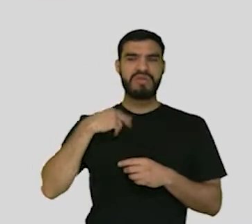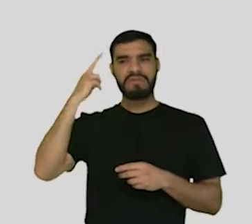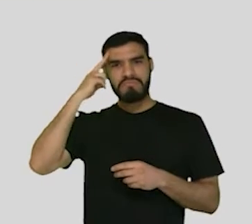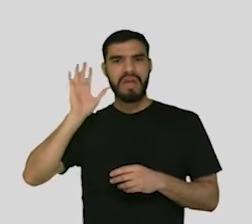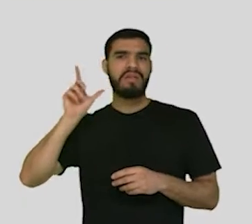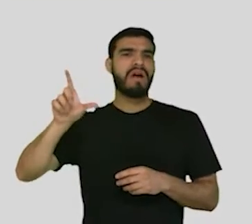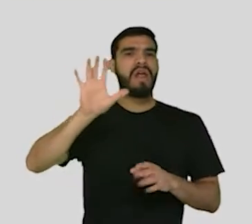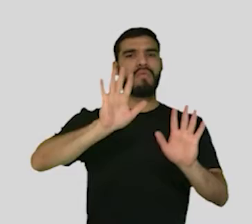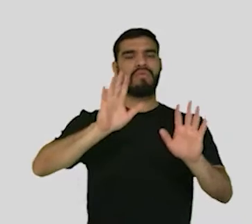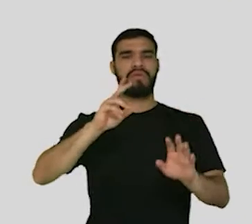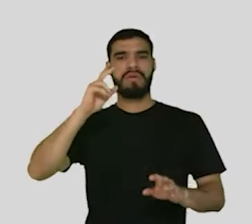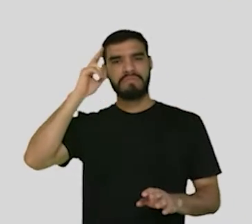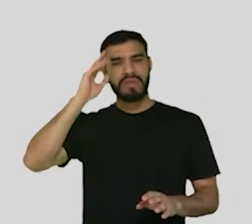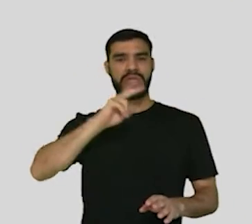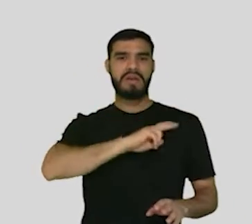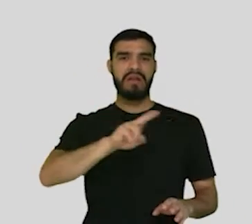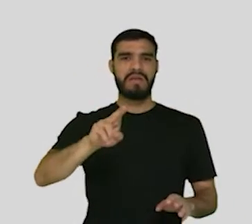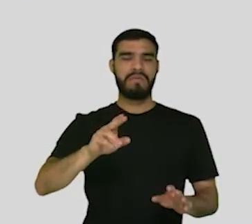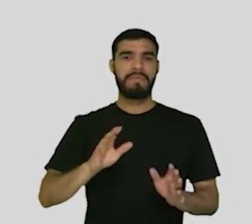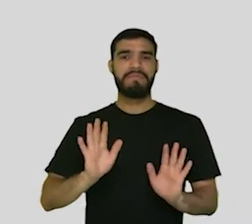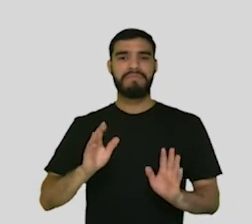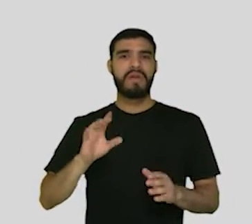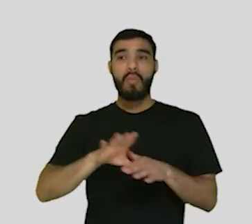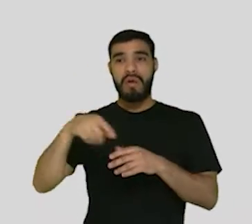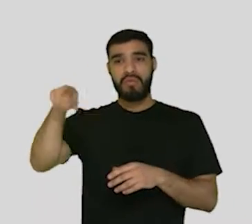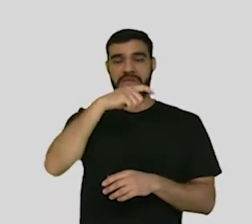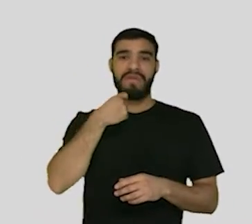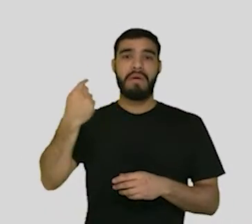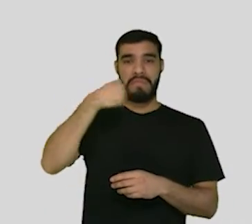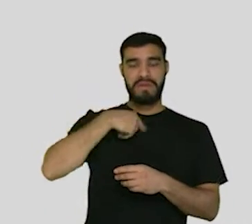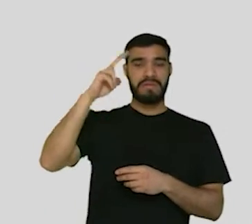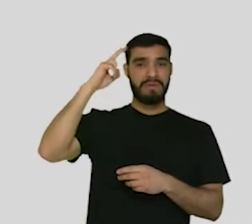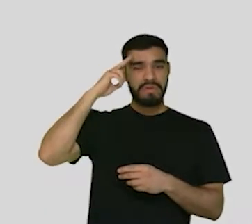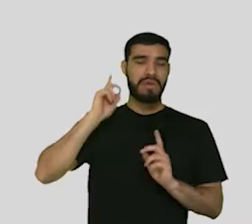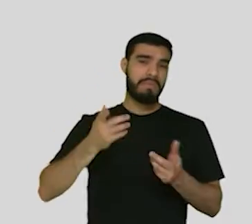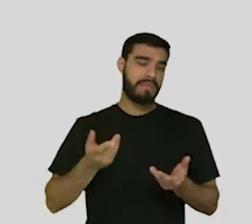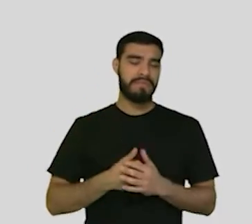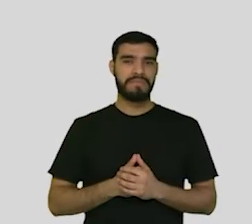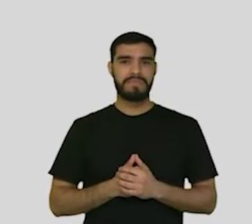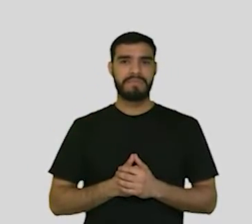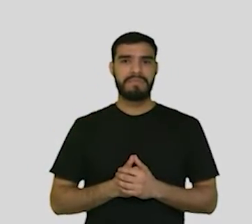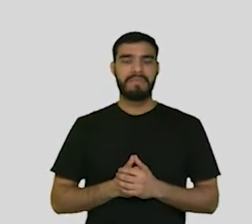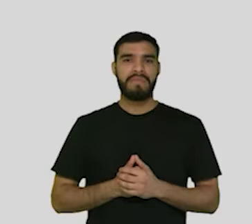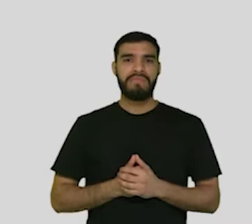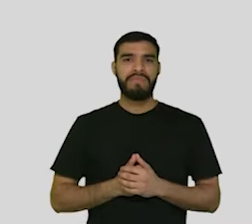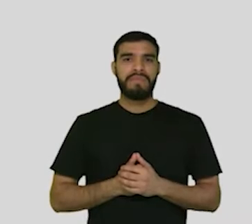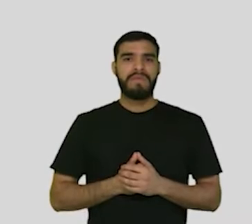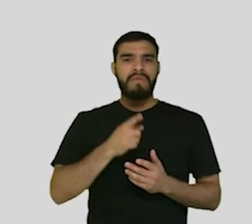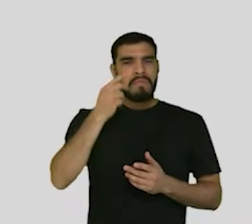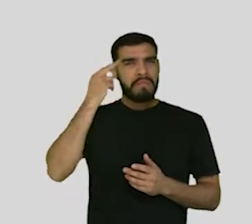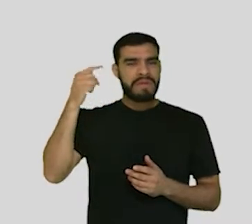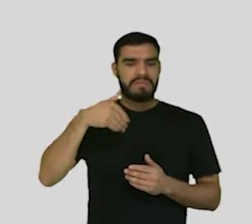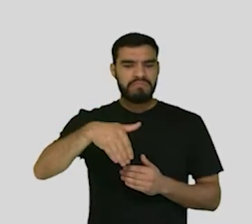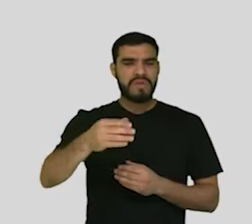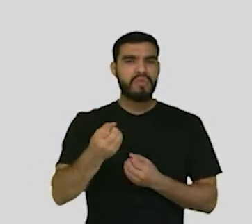ese Yerovia Pupeu. Se respeta. Hoy es esa religiosidad, ajá, religioso cuerpo, pero hoy vea. ¿Vos crees que hay una nueva